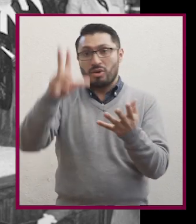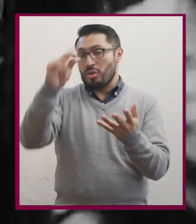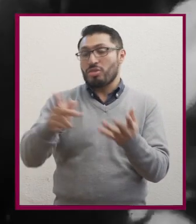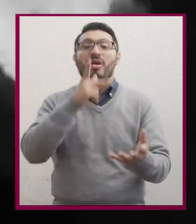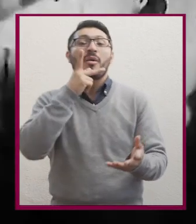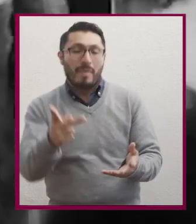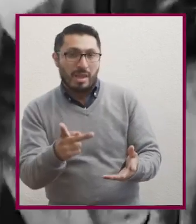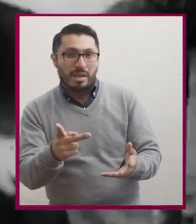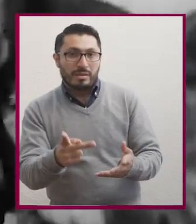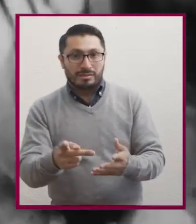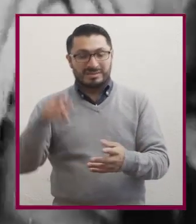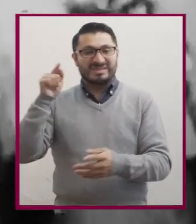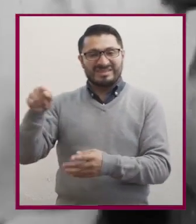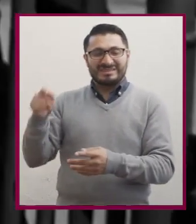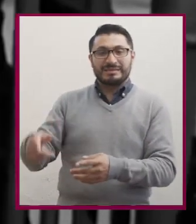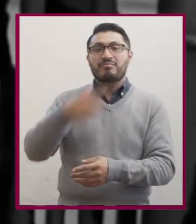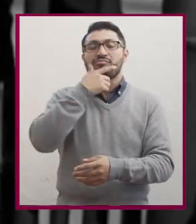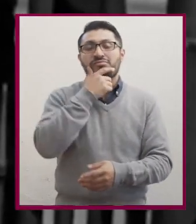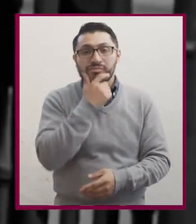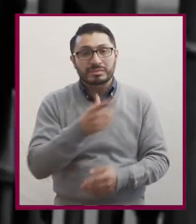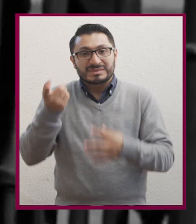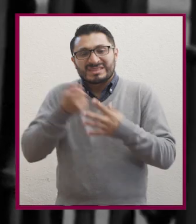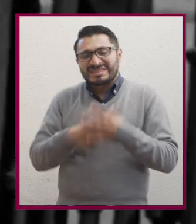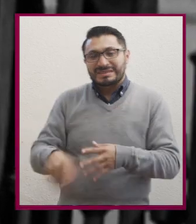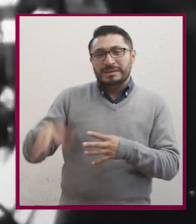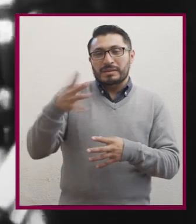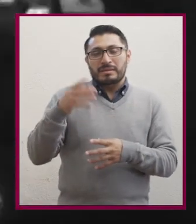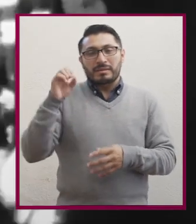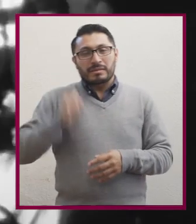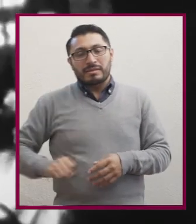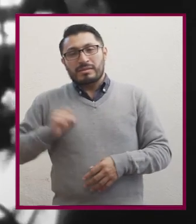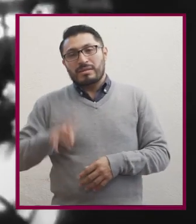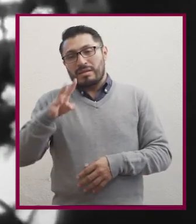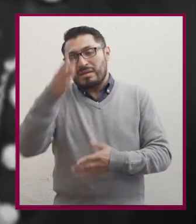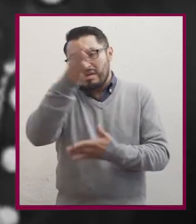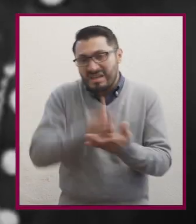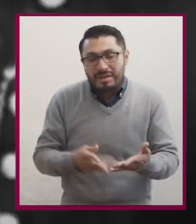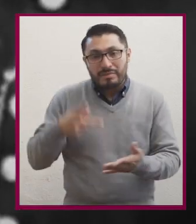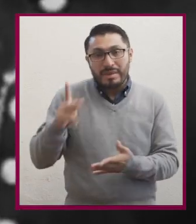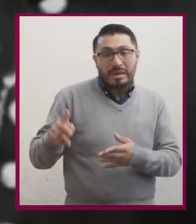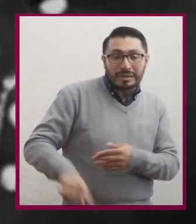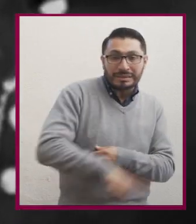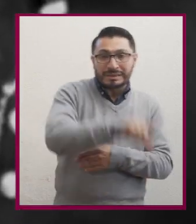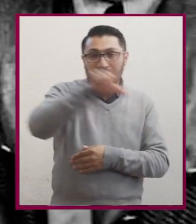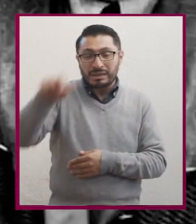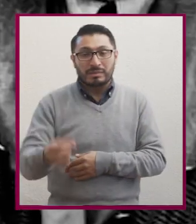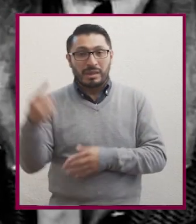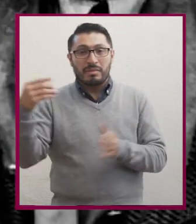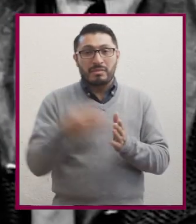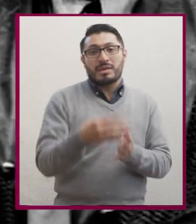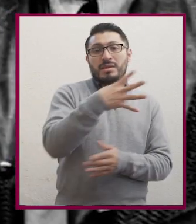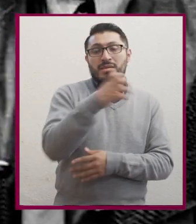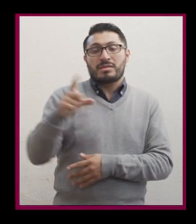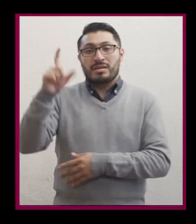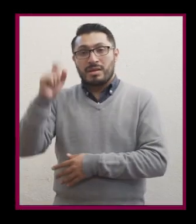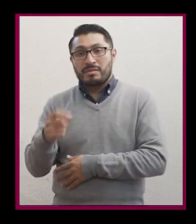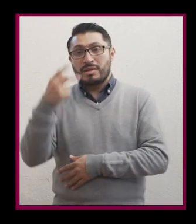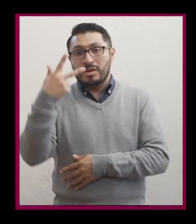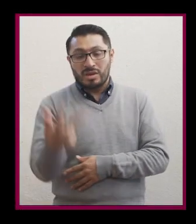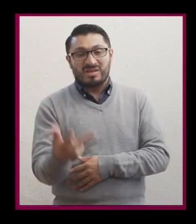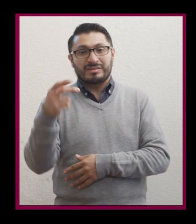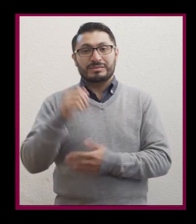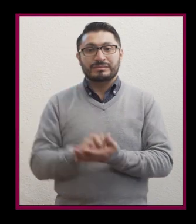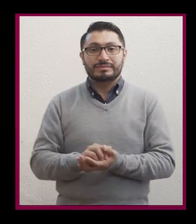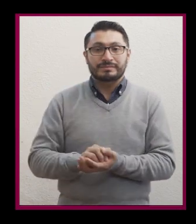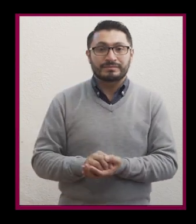palabras. La lucha de las británicas comenzó a mediados del siglo XIX, pero no fue sino hasta 1928, con la